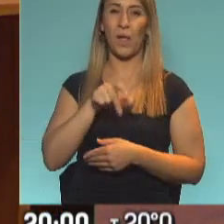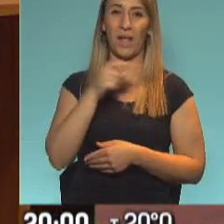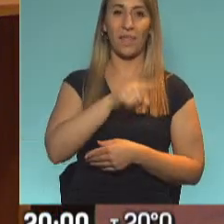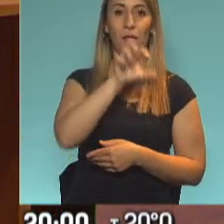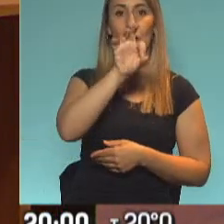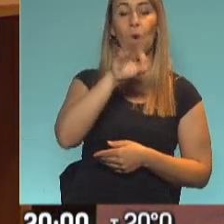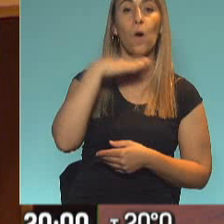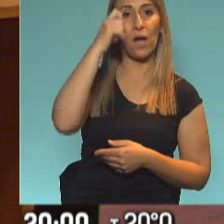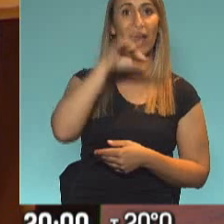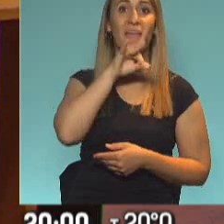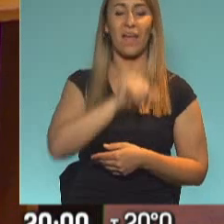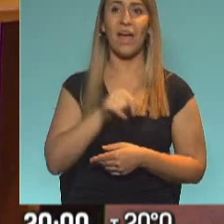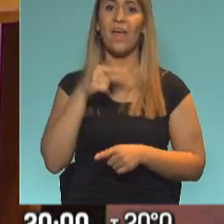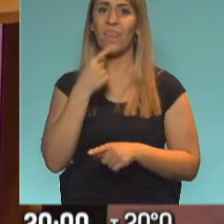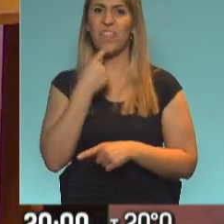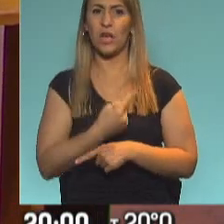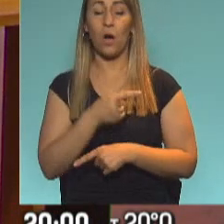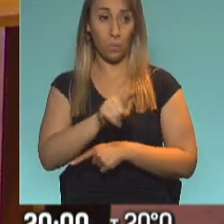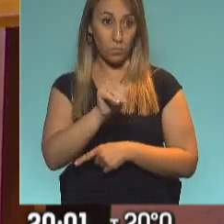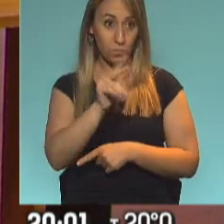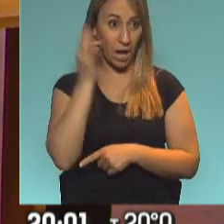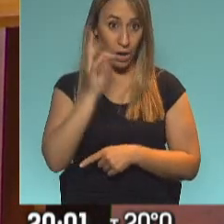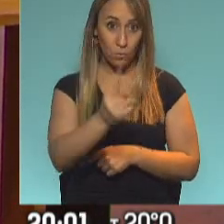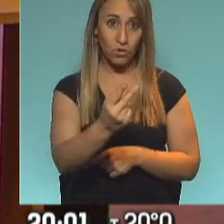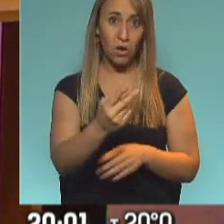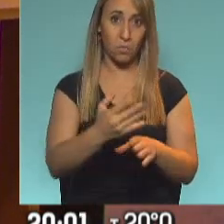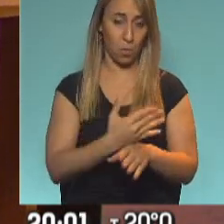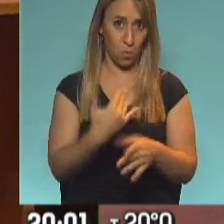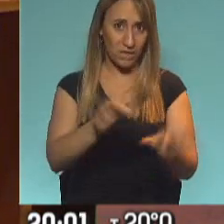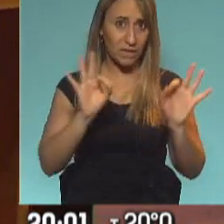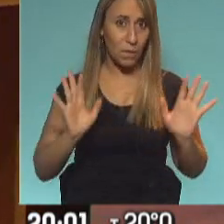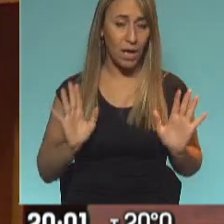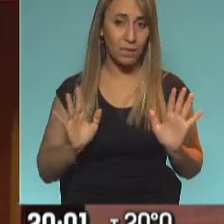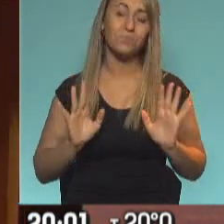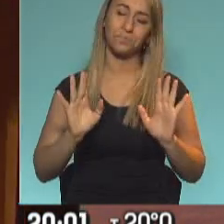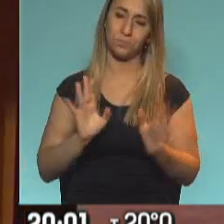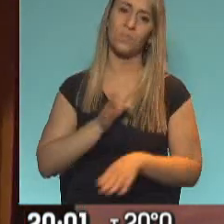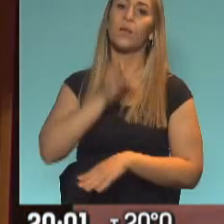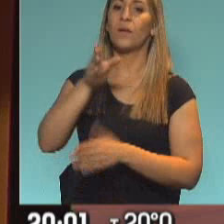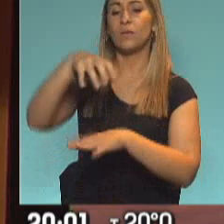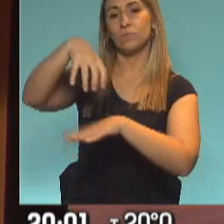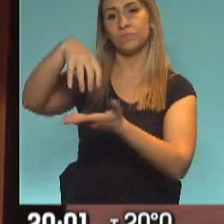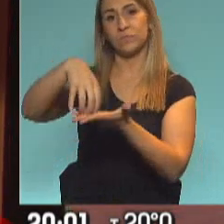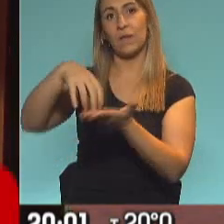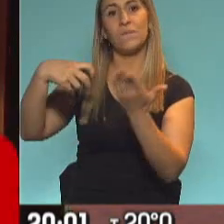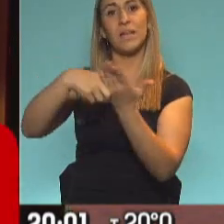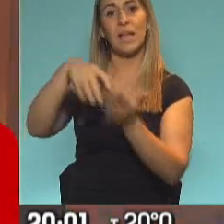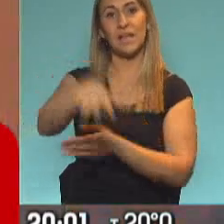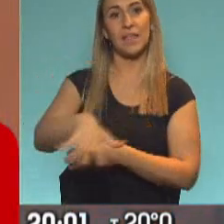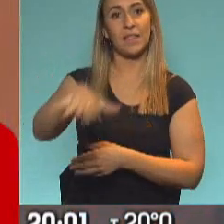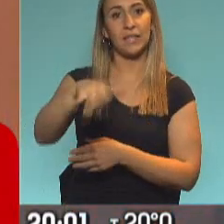la muerte de Diego era evitable. Vamos al lugar donde se han dado estas declaraciones, que es la fiscalía de San Isidro. Allí está Alfredo Simón. Alfredo, buenas